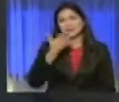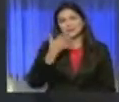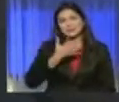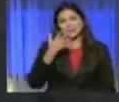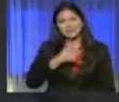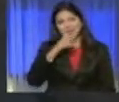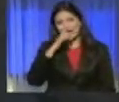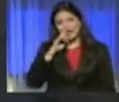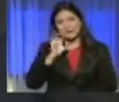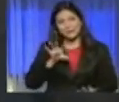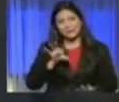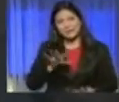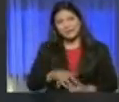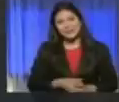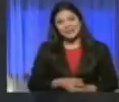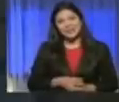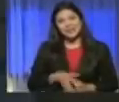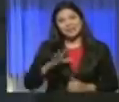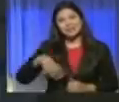Serva por la